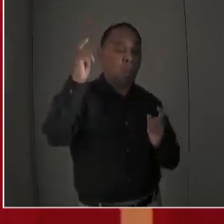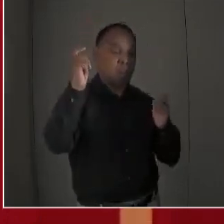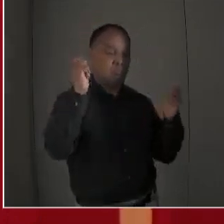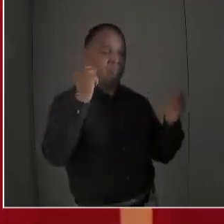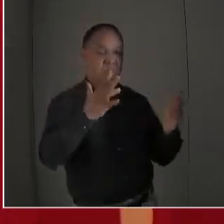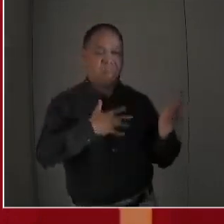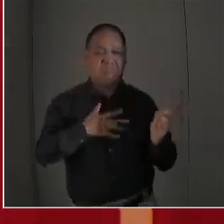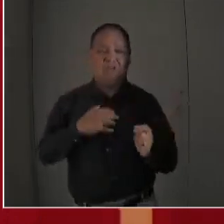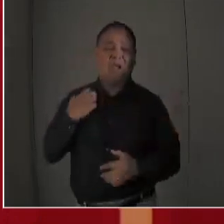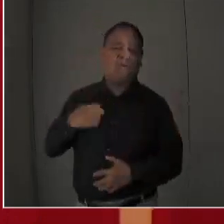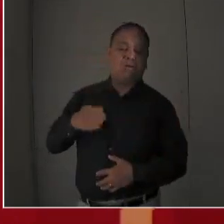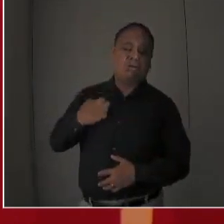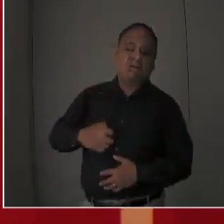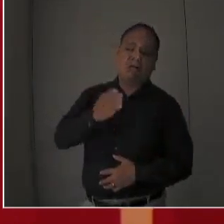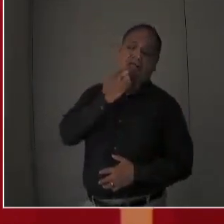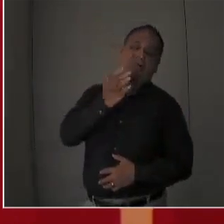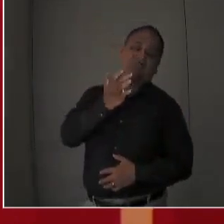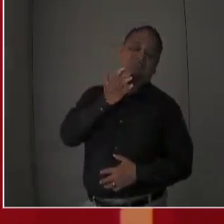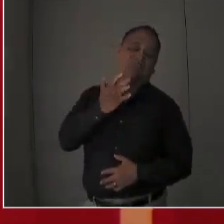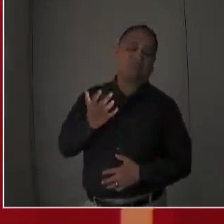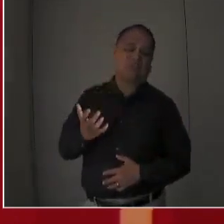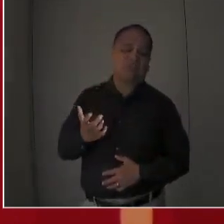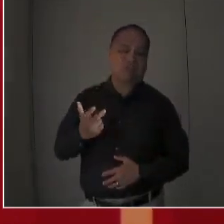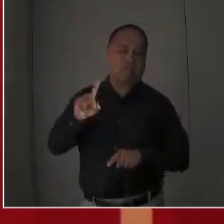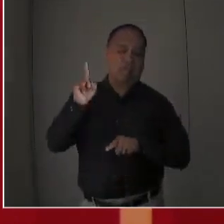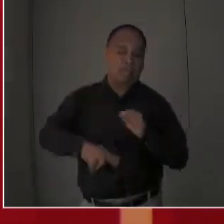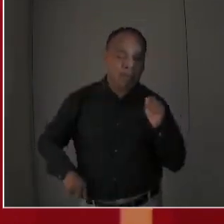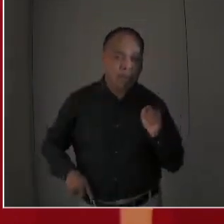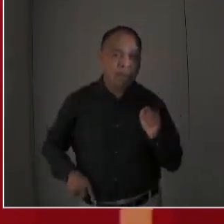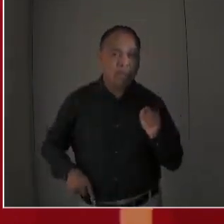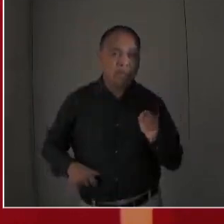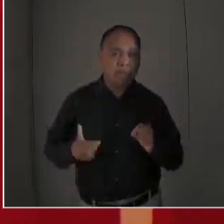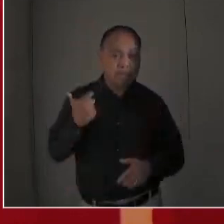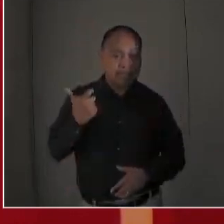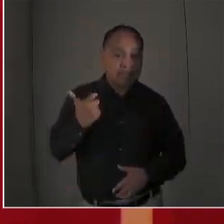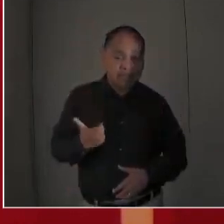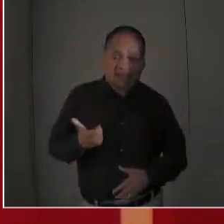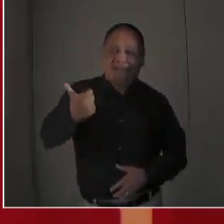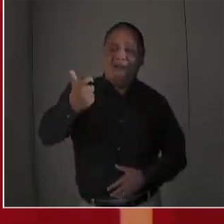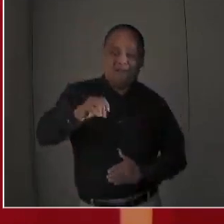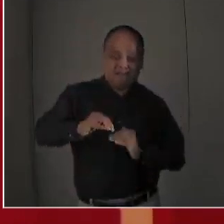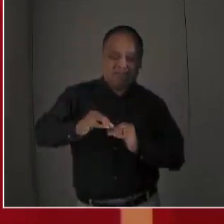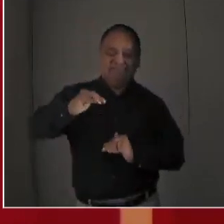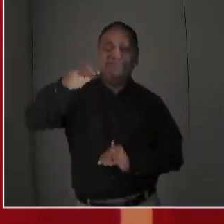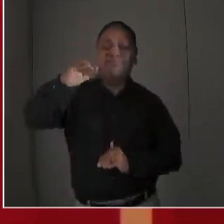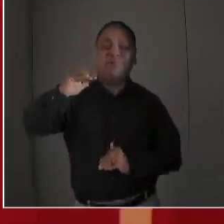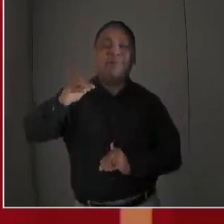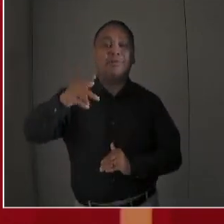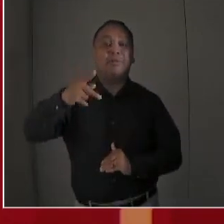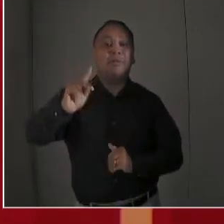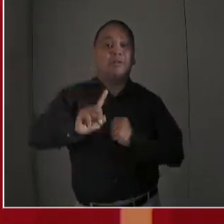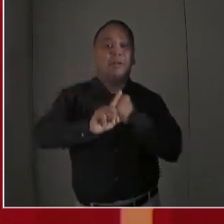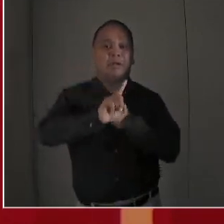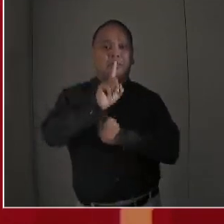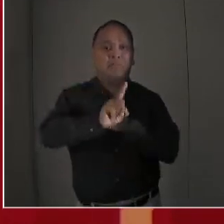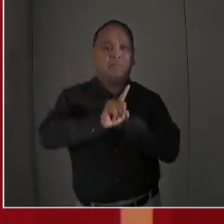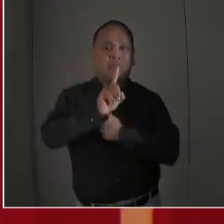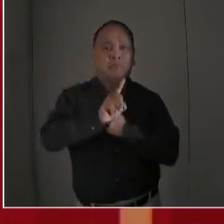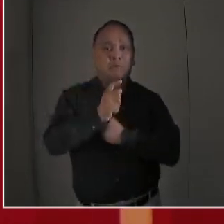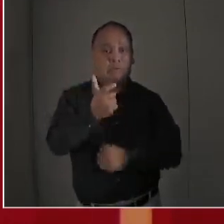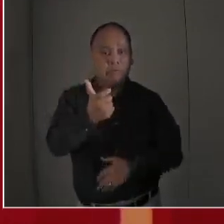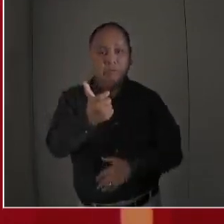funcionarios, íbamos a tener recursos suficientes, porque no era un problema de dinero, dinero